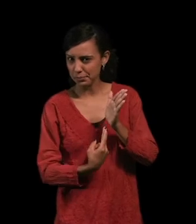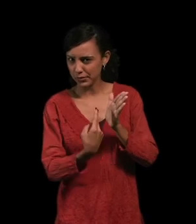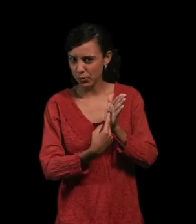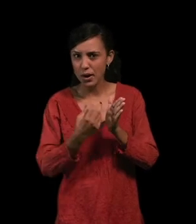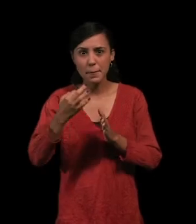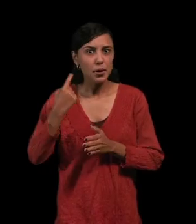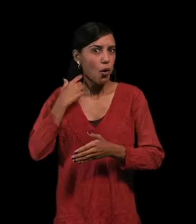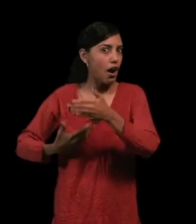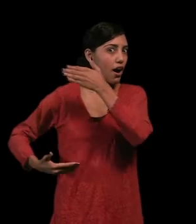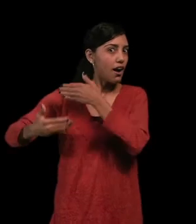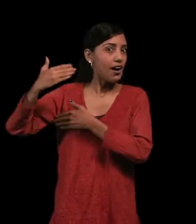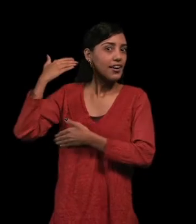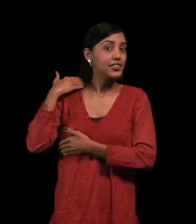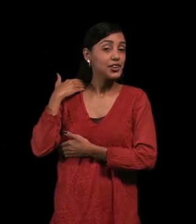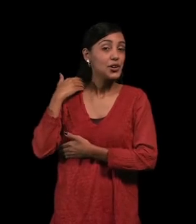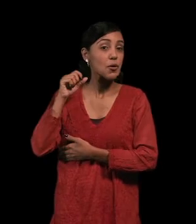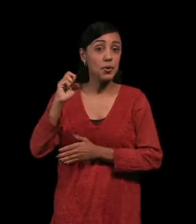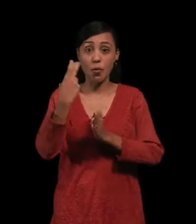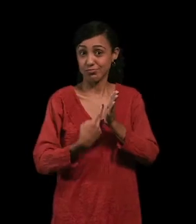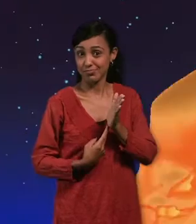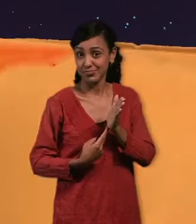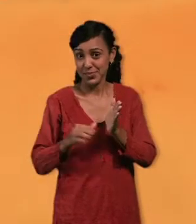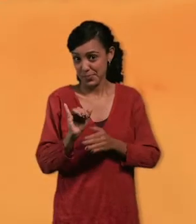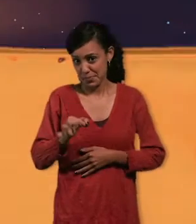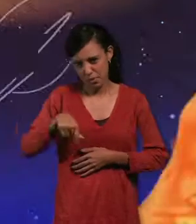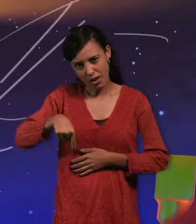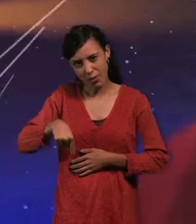los antepasados más antiguos de los GIF animados en la actualidad?